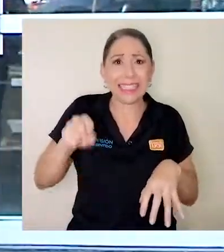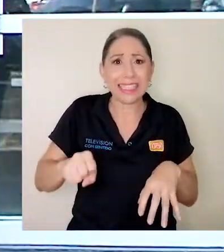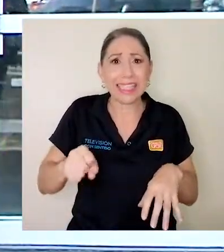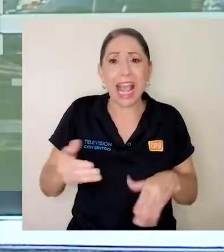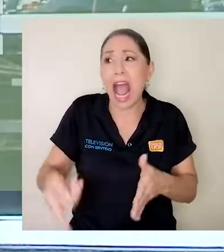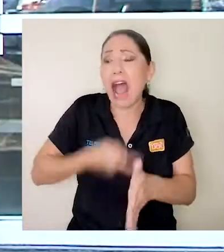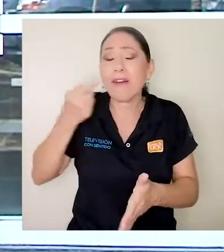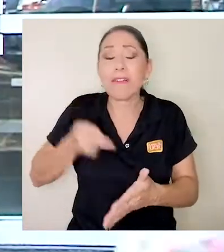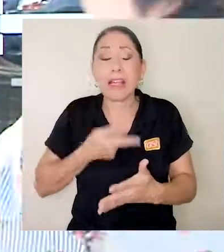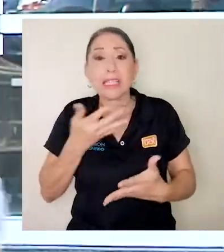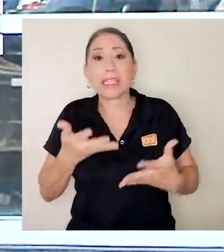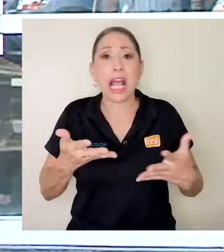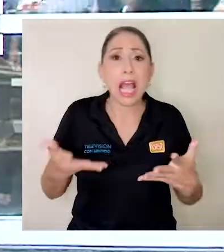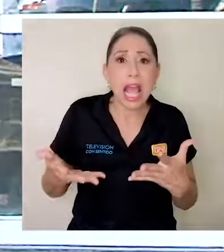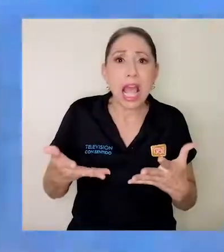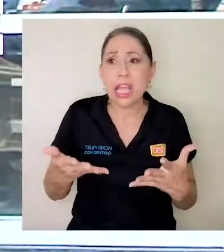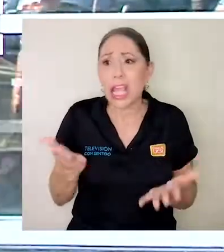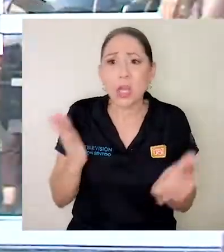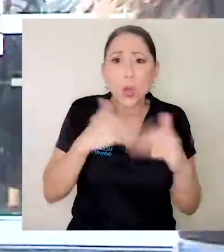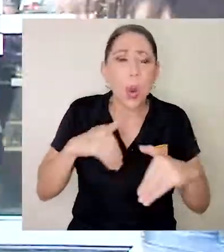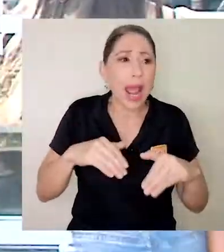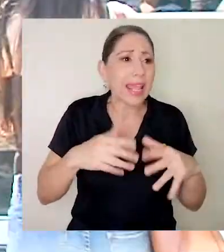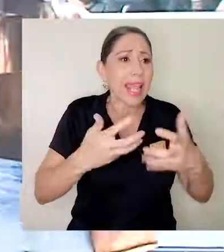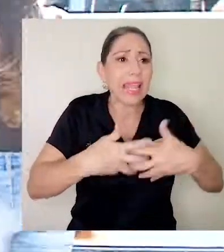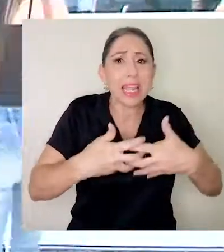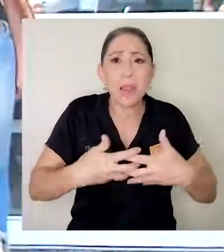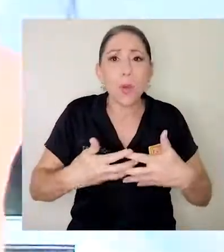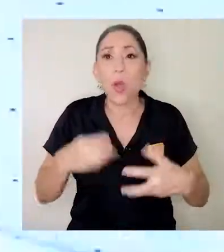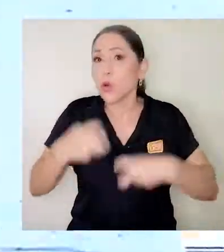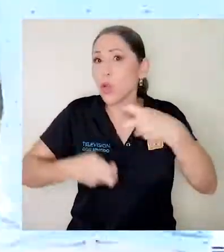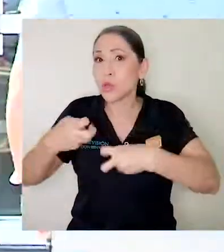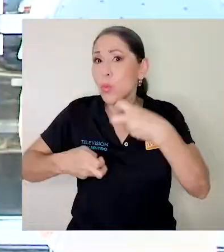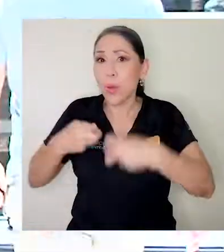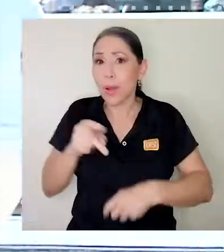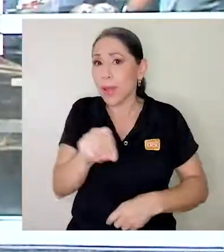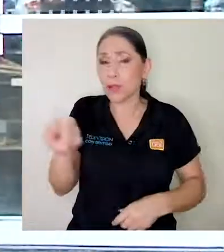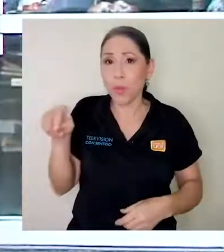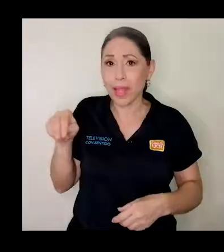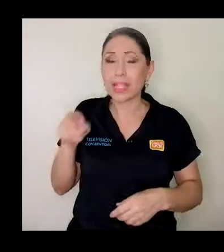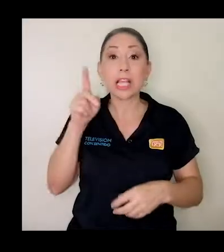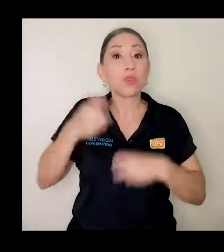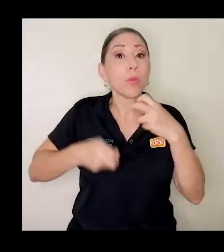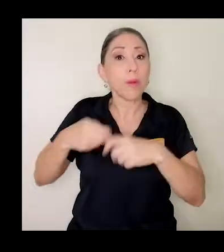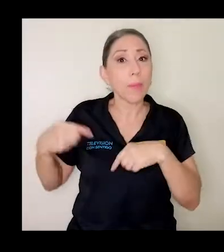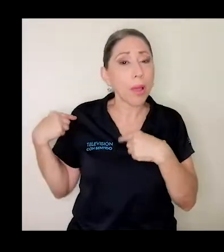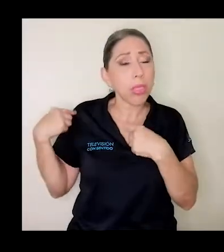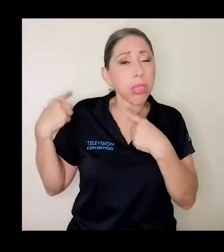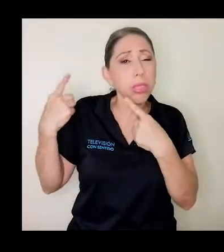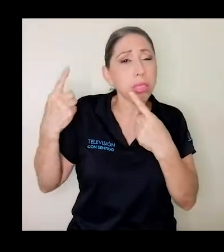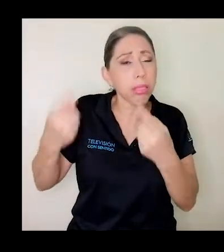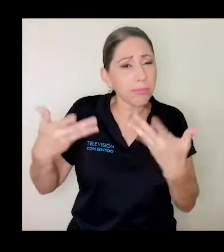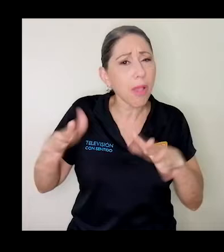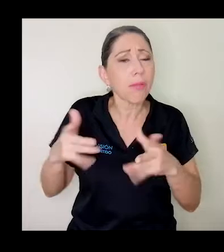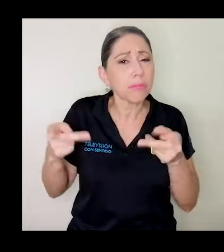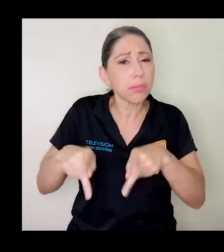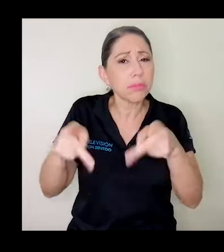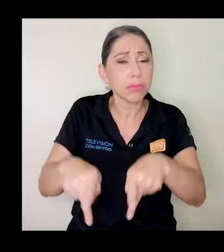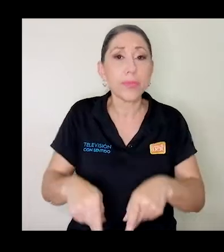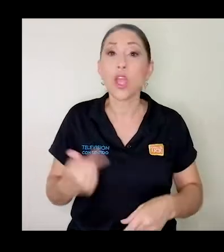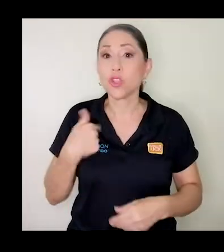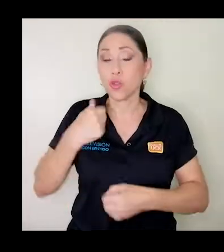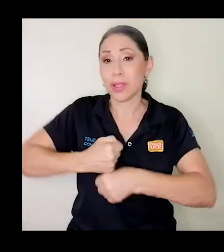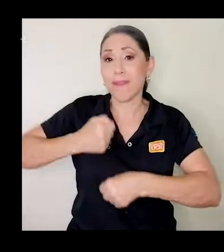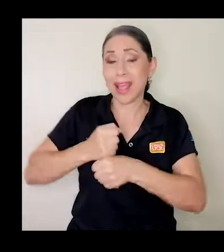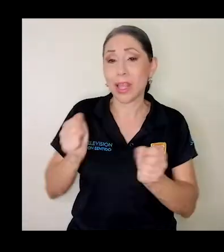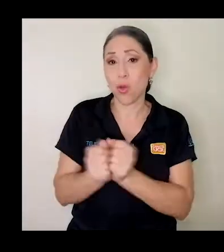tienen equipo, que no es un problema de los compañeros o compañeras, es un problema estructural. Trabajé con dos compañeros que habían